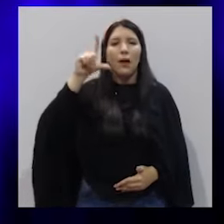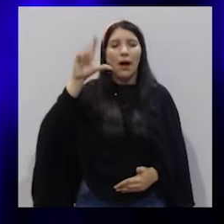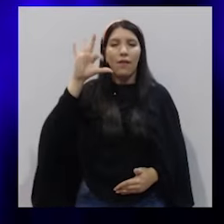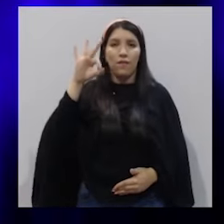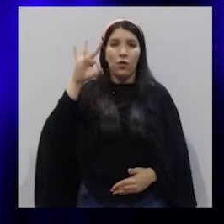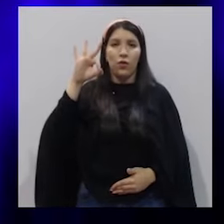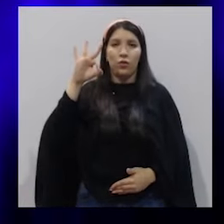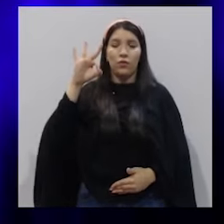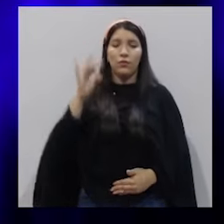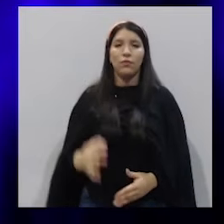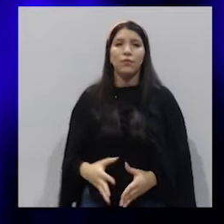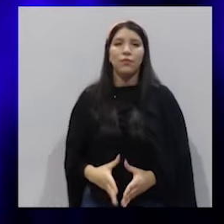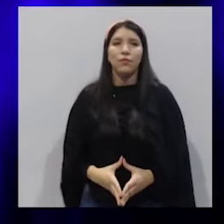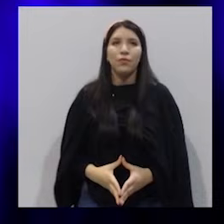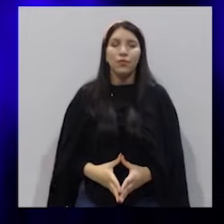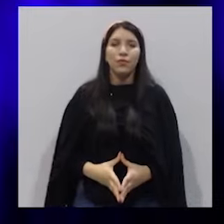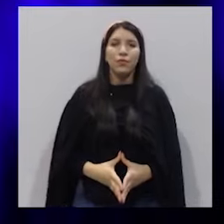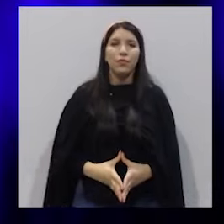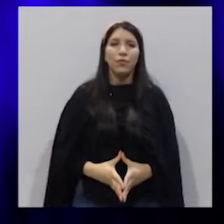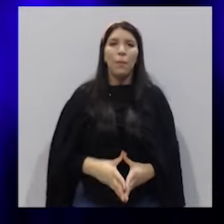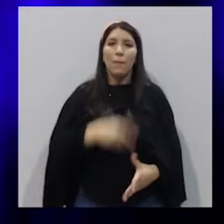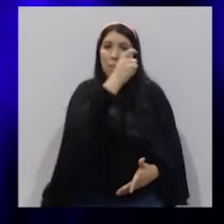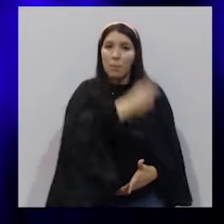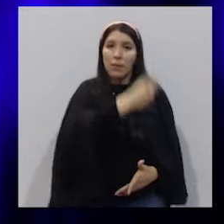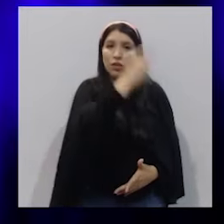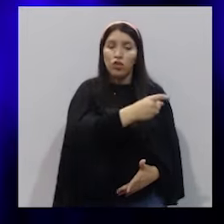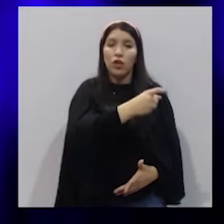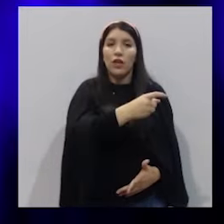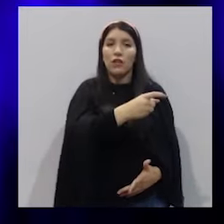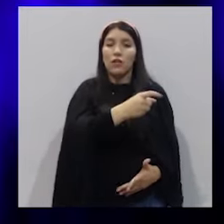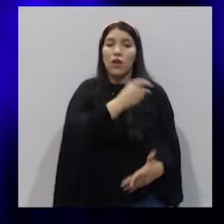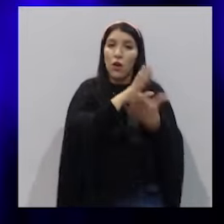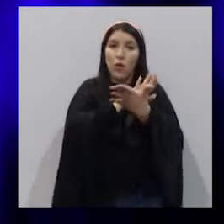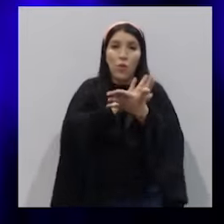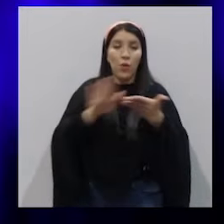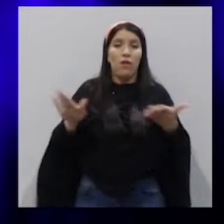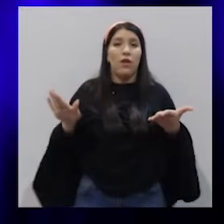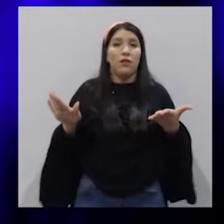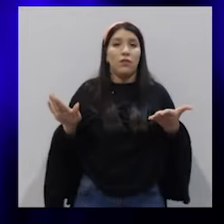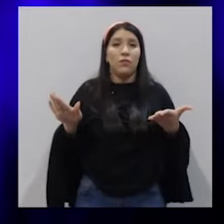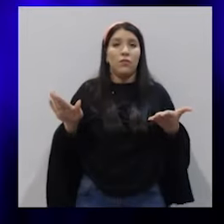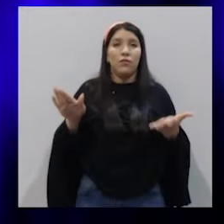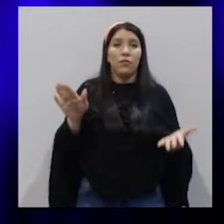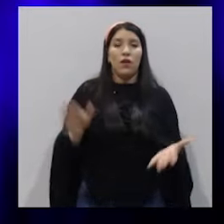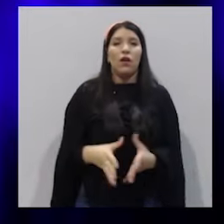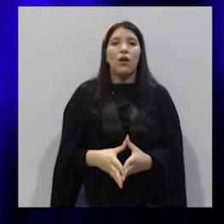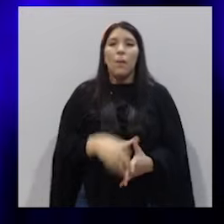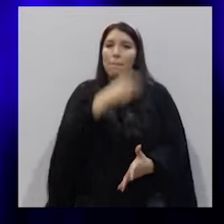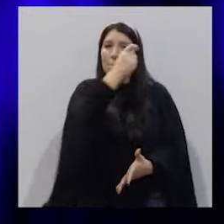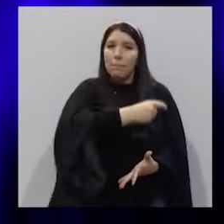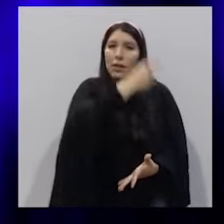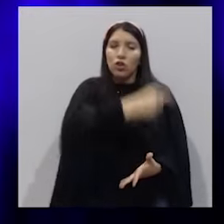del señor que ellos puedan crecer que puedan desarrollarse en la vida cristiana